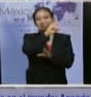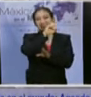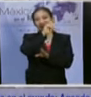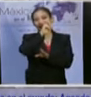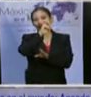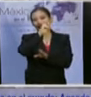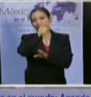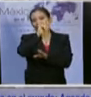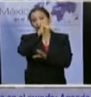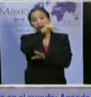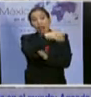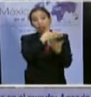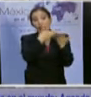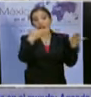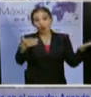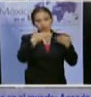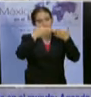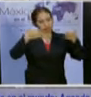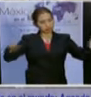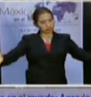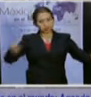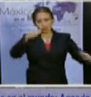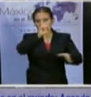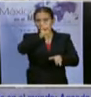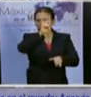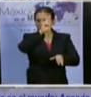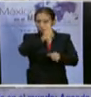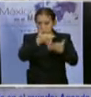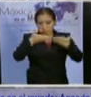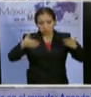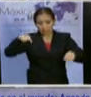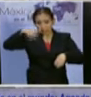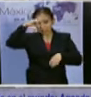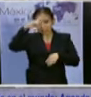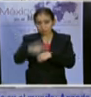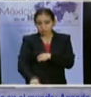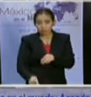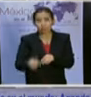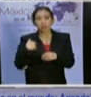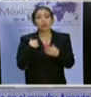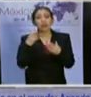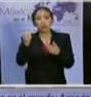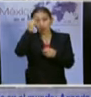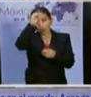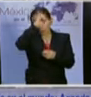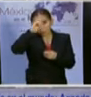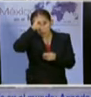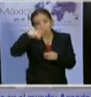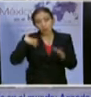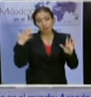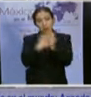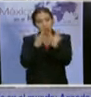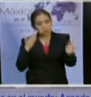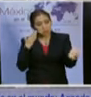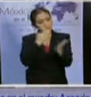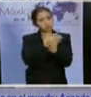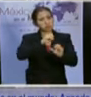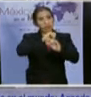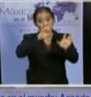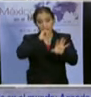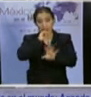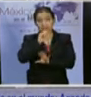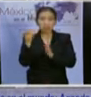vuelto una Cancillería abierta a la Secretaría de Relaciones Exteriores de nuestro país, a la opinión, a la participación,